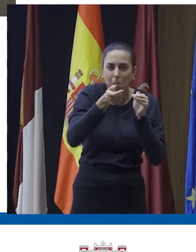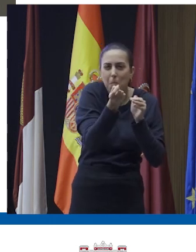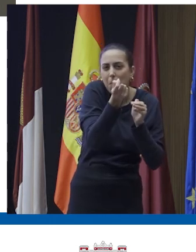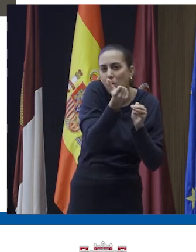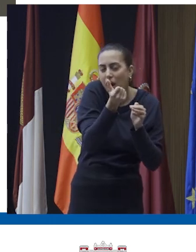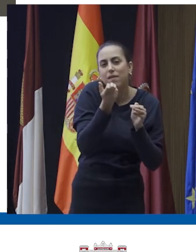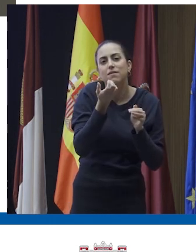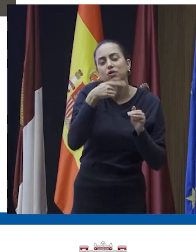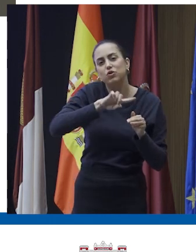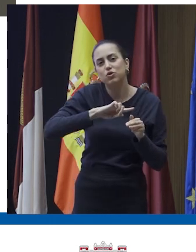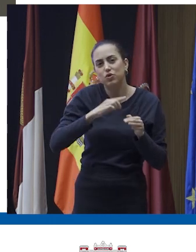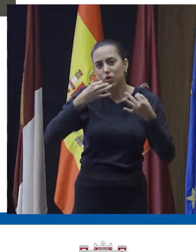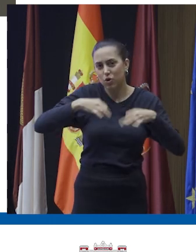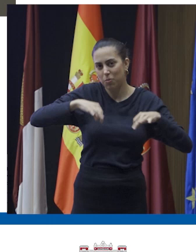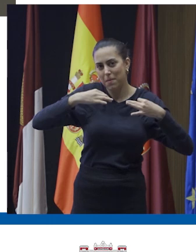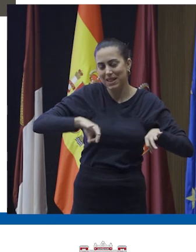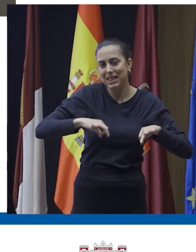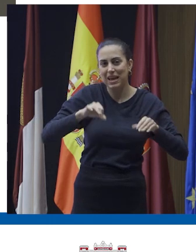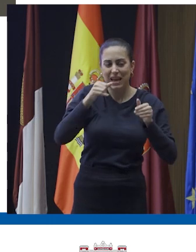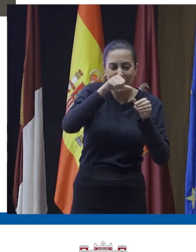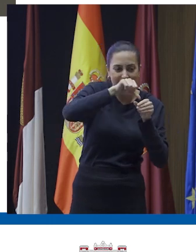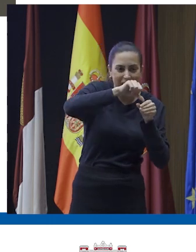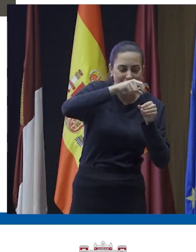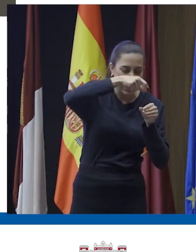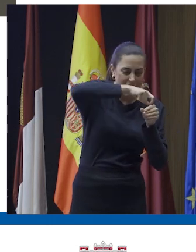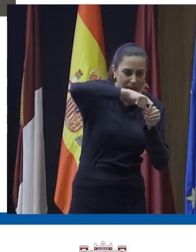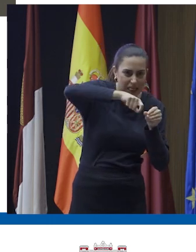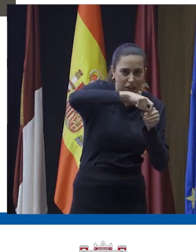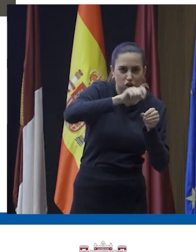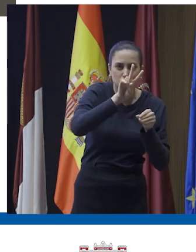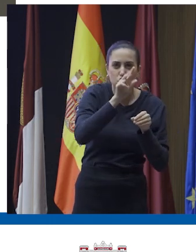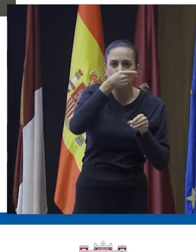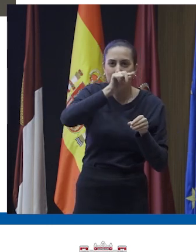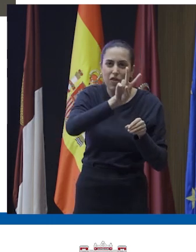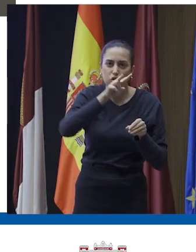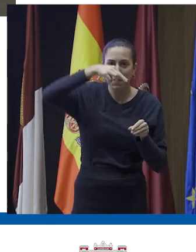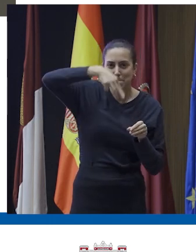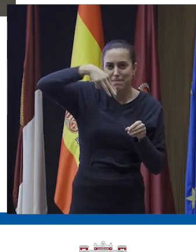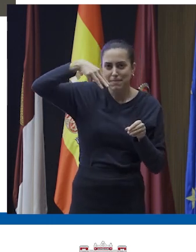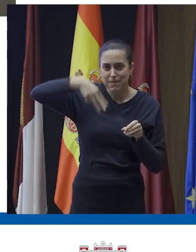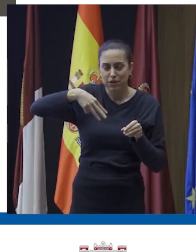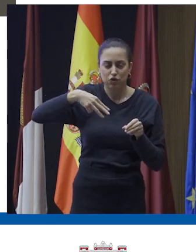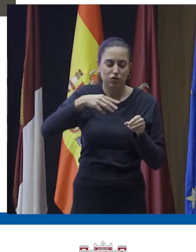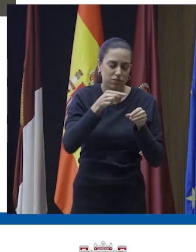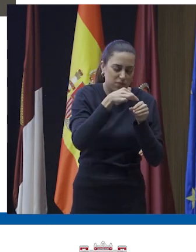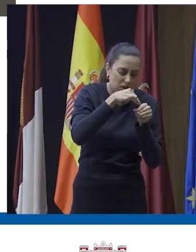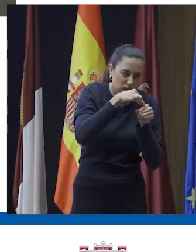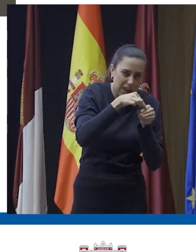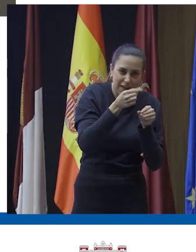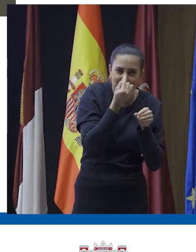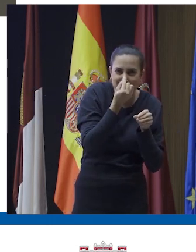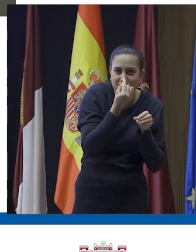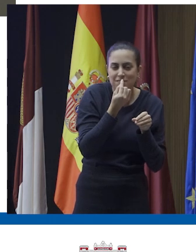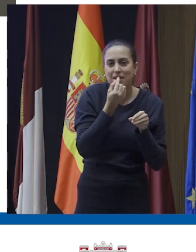con una incisión de aproximadamente 2,2 milímetros, aunque ahora han sacado cirugías que todavía las hacen